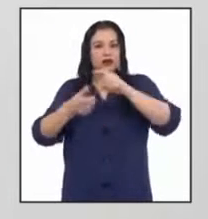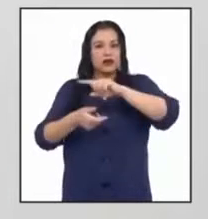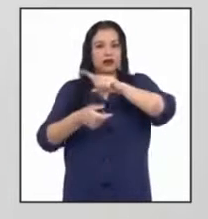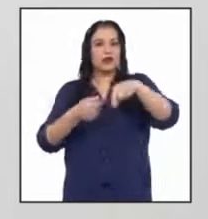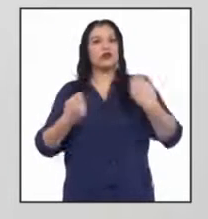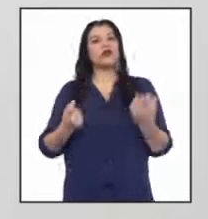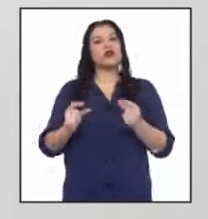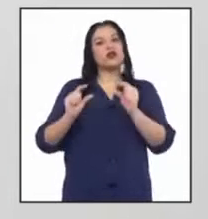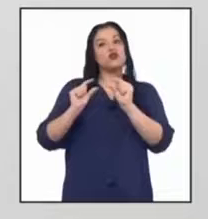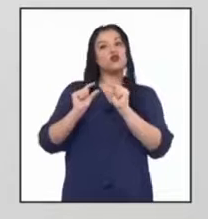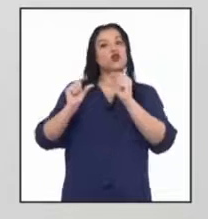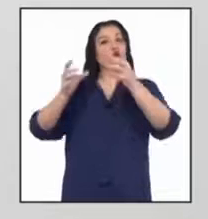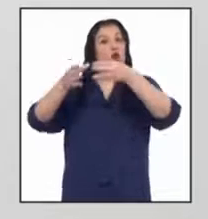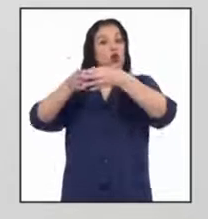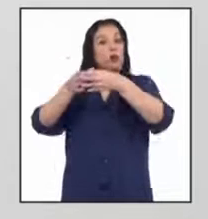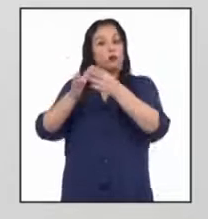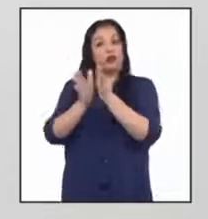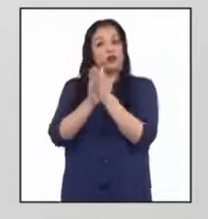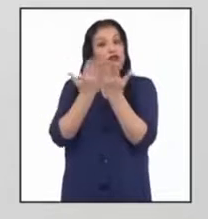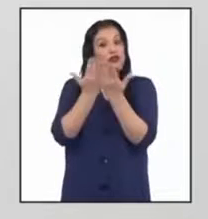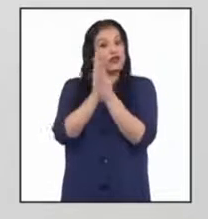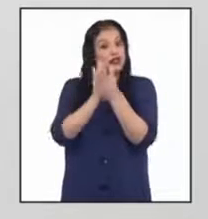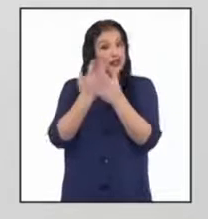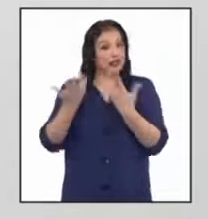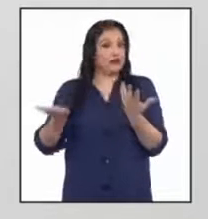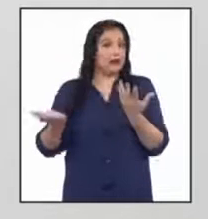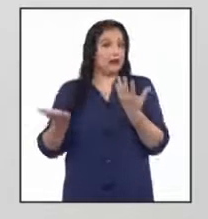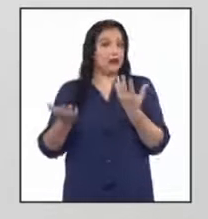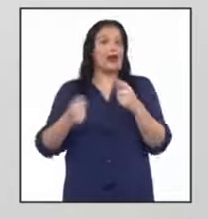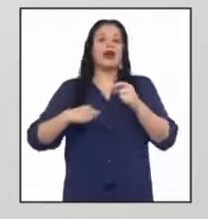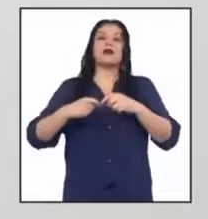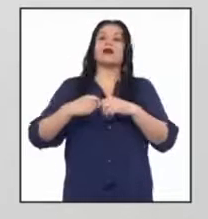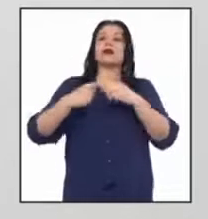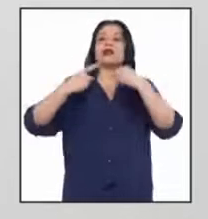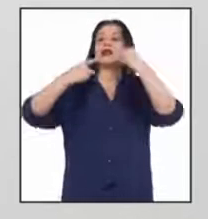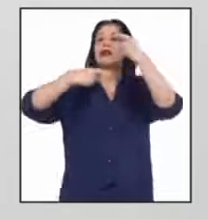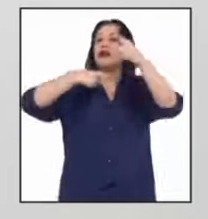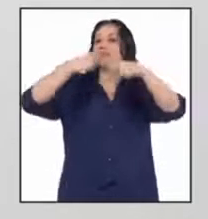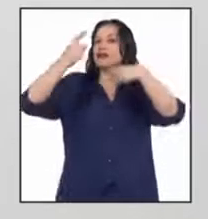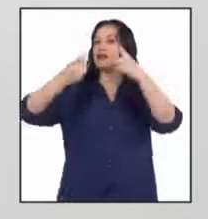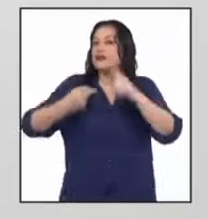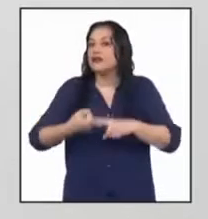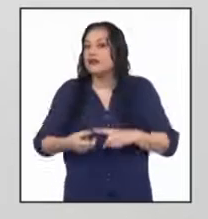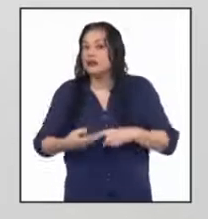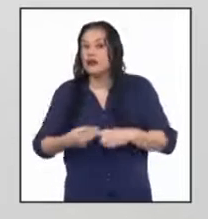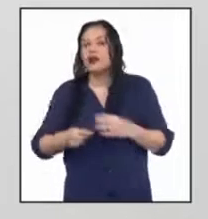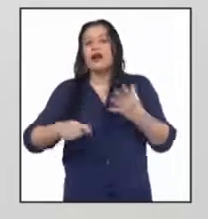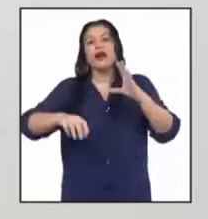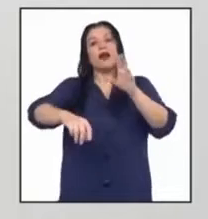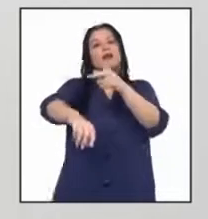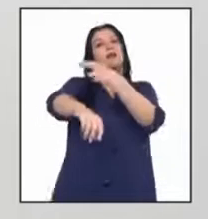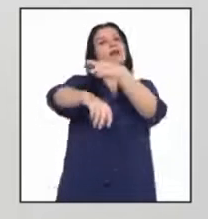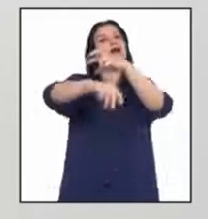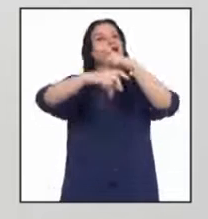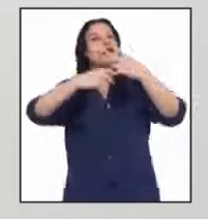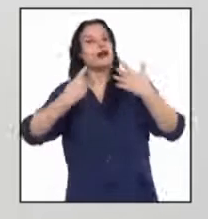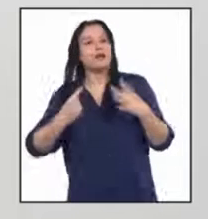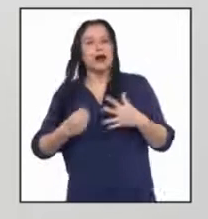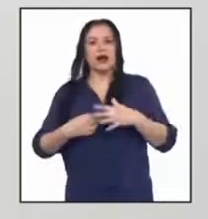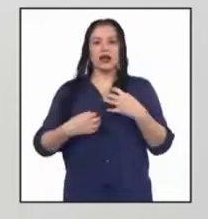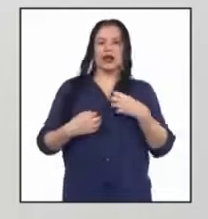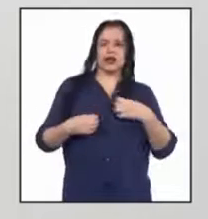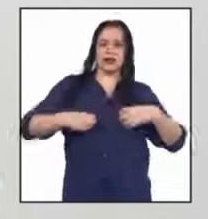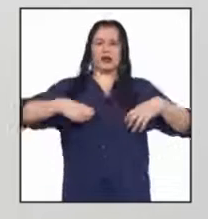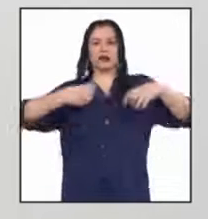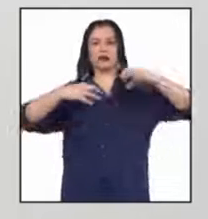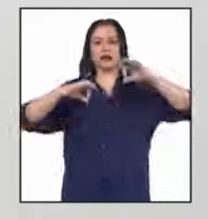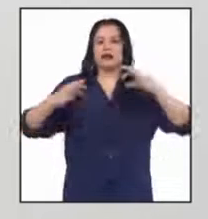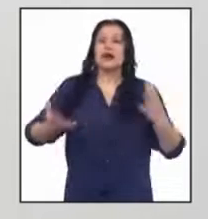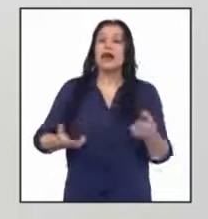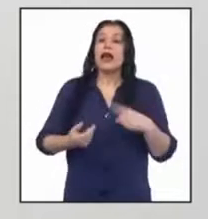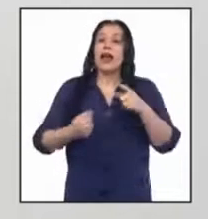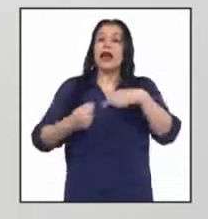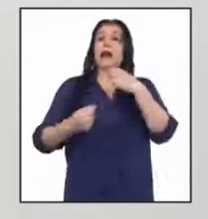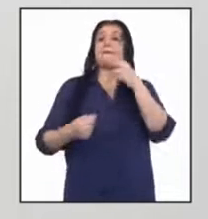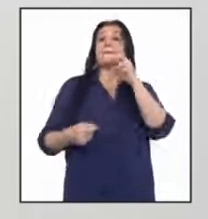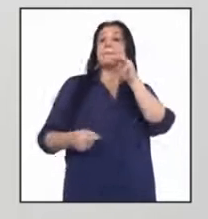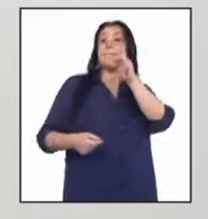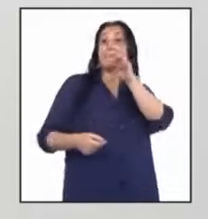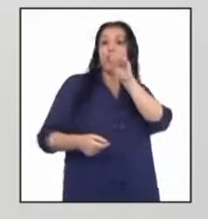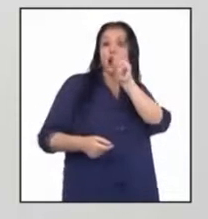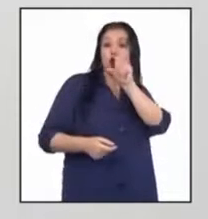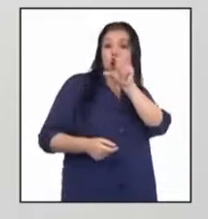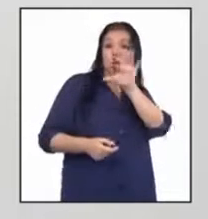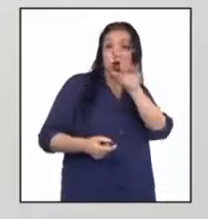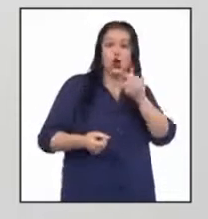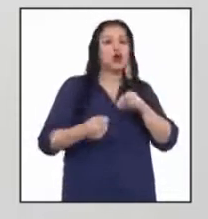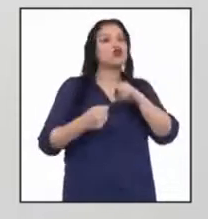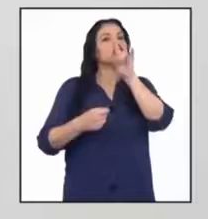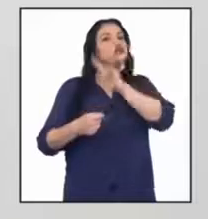géneros literarios existentes? Género narrativo, género lírico y género dramático. El monólogo se